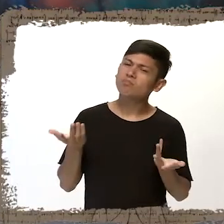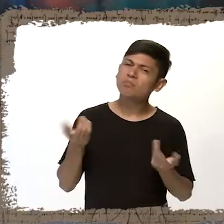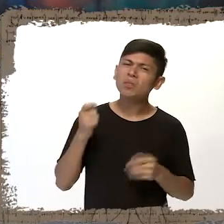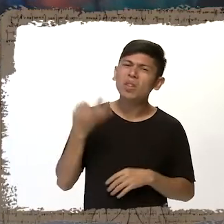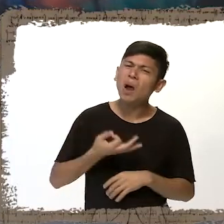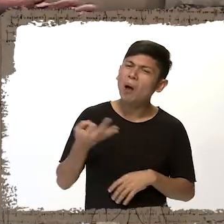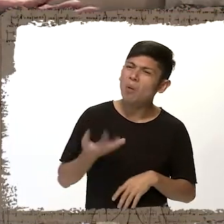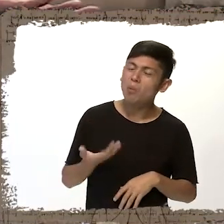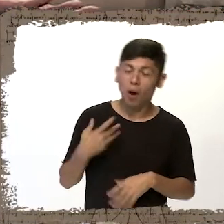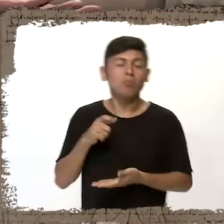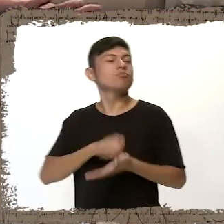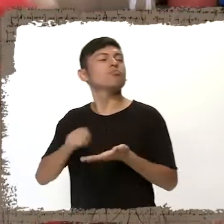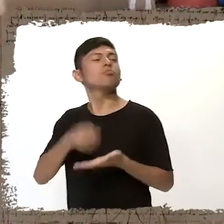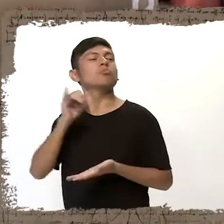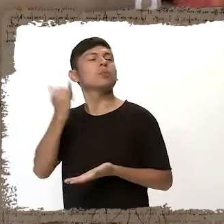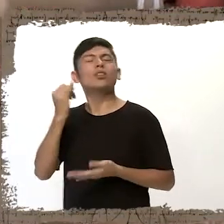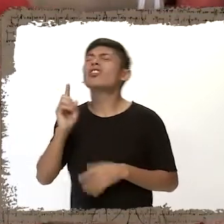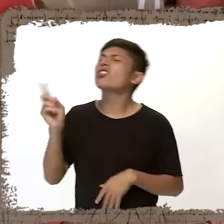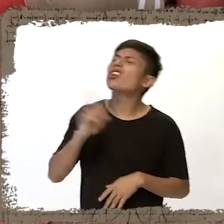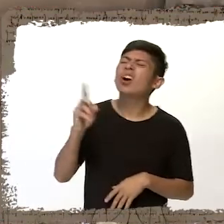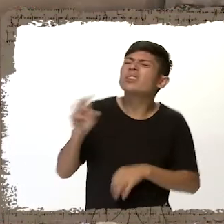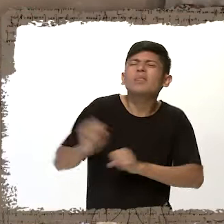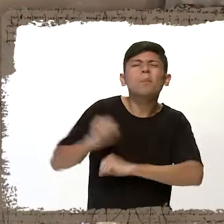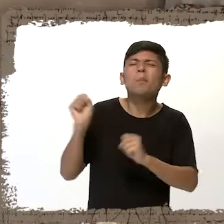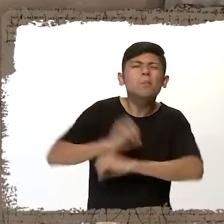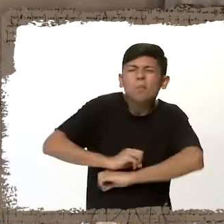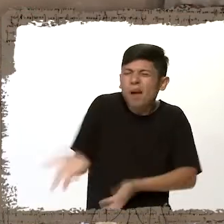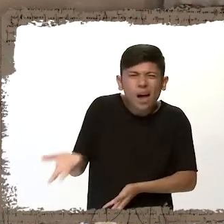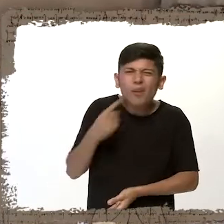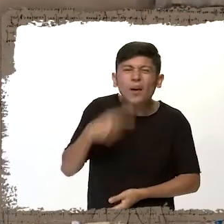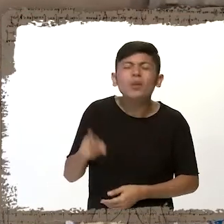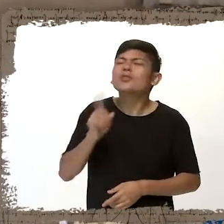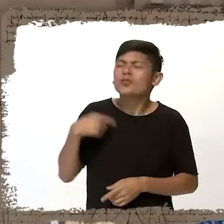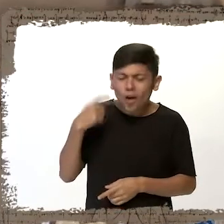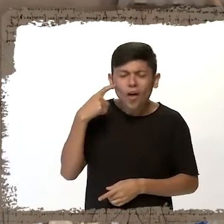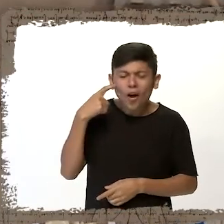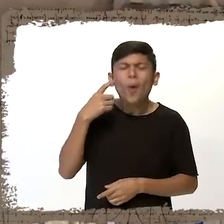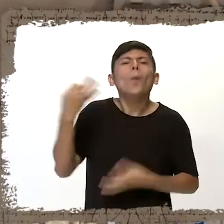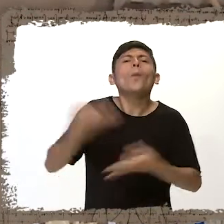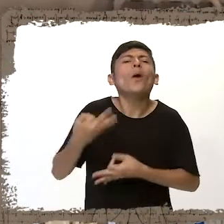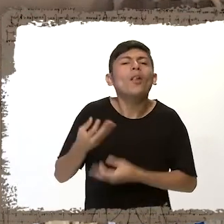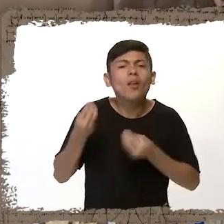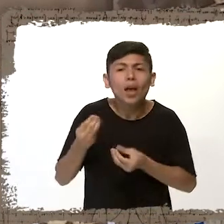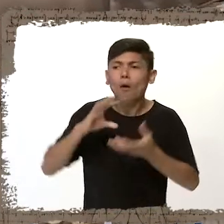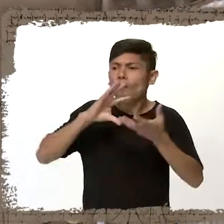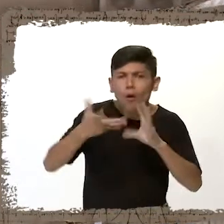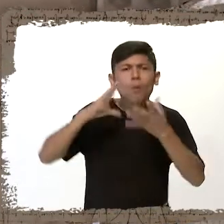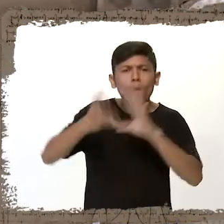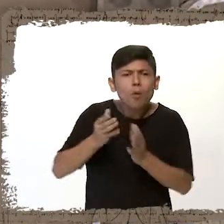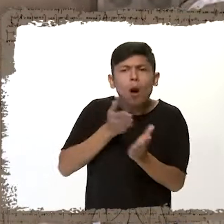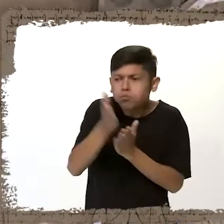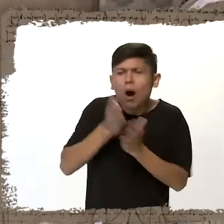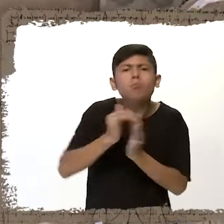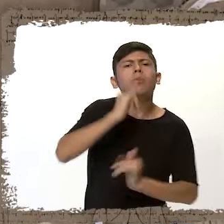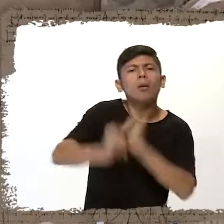Está bueno eso, ¿no? ¿Viste? Mi versión está mejor. No, tu versión es malísima, Alfredo. Lo que digo que está bueno es que hay diferentes